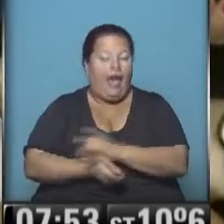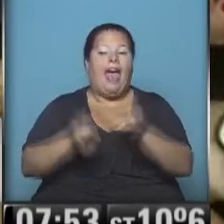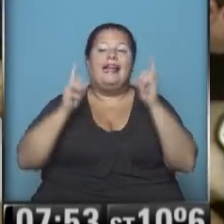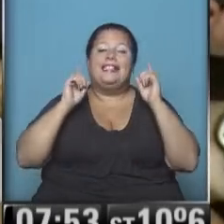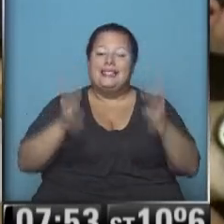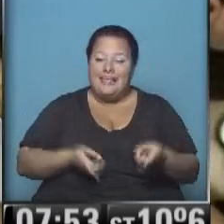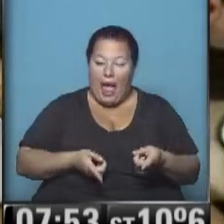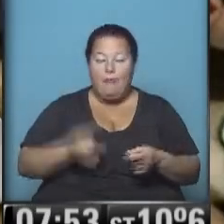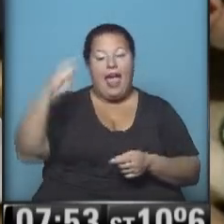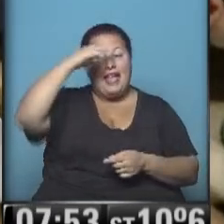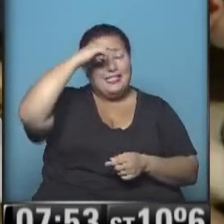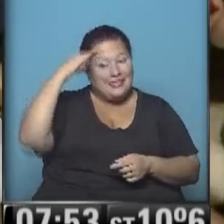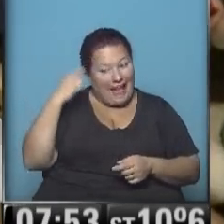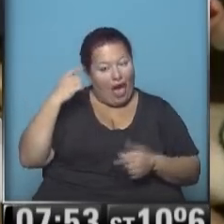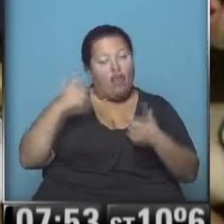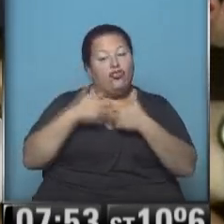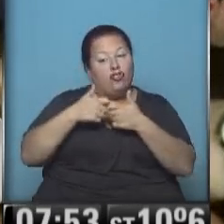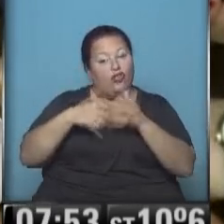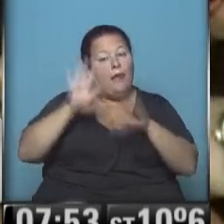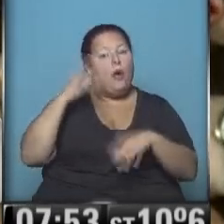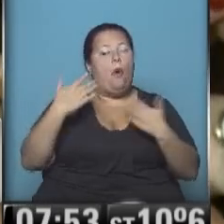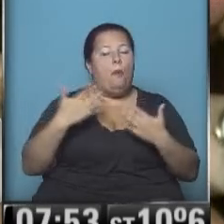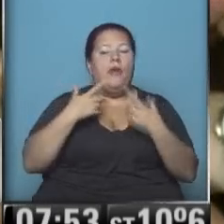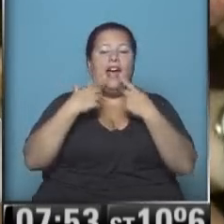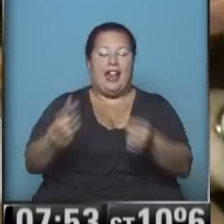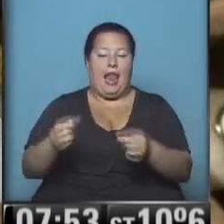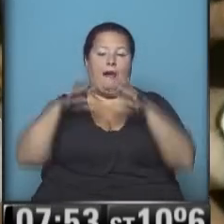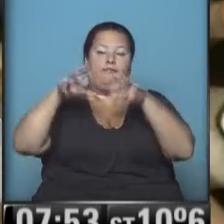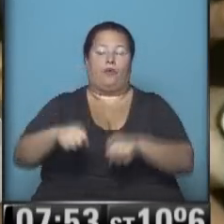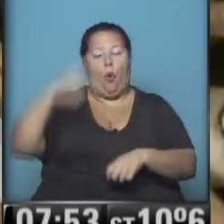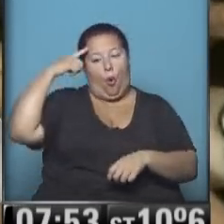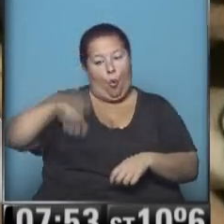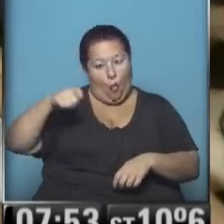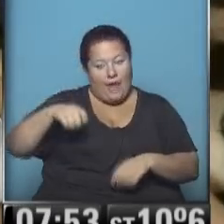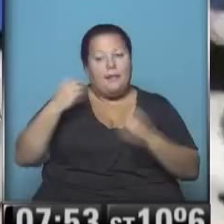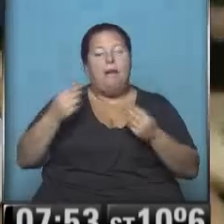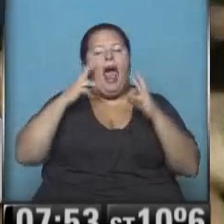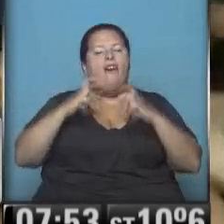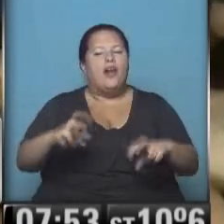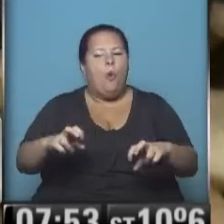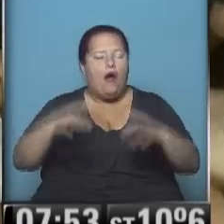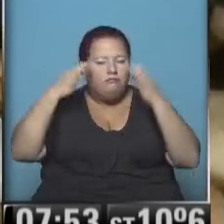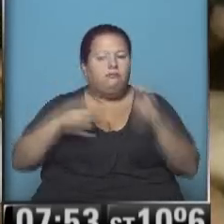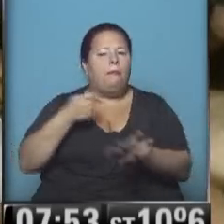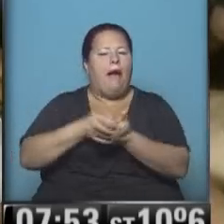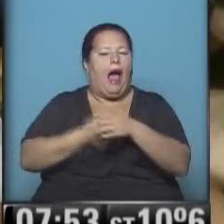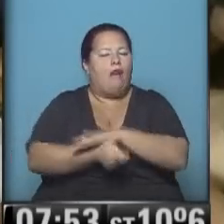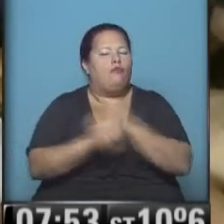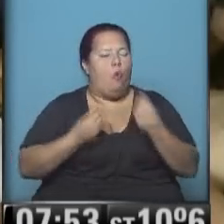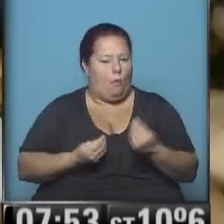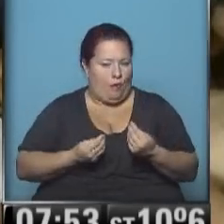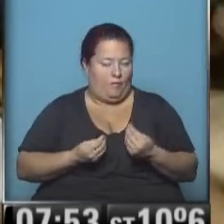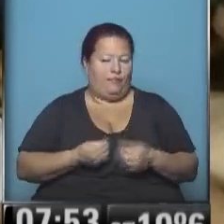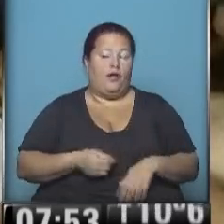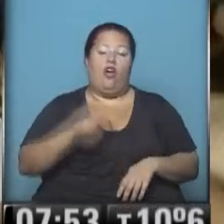también el Estado, como socio mayoritario, pueda reclamar la intervención judicial para la averiguación específica del pago de los sobornos. Porque